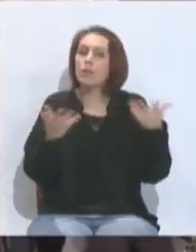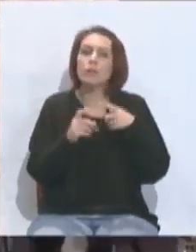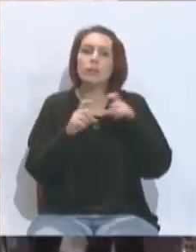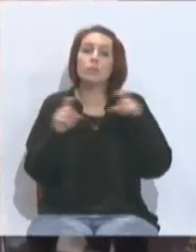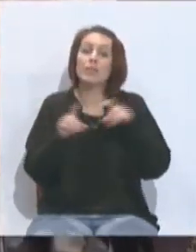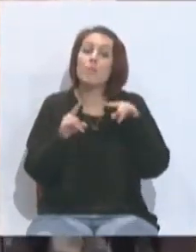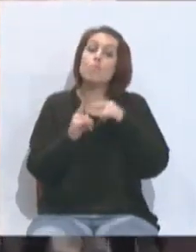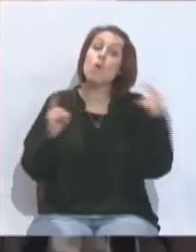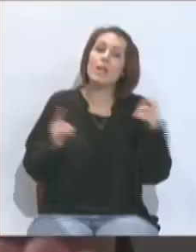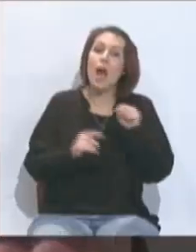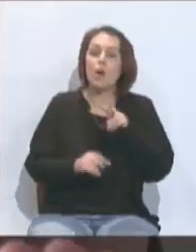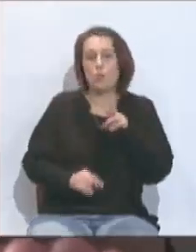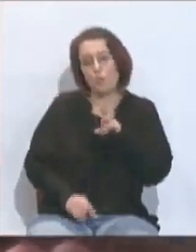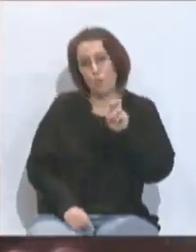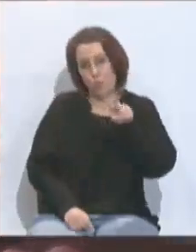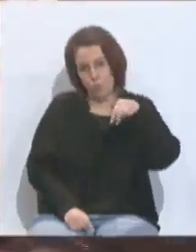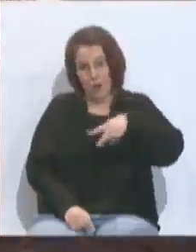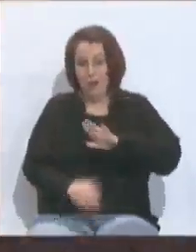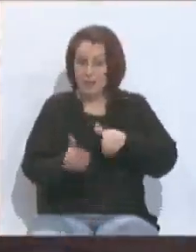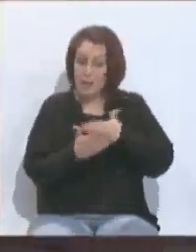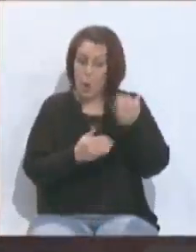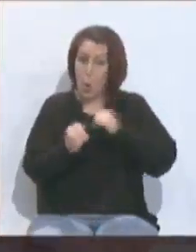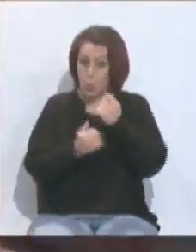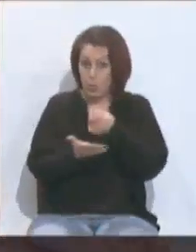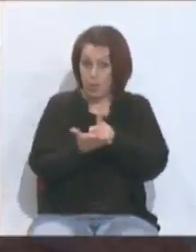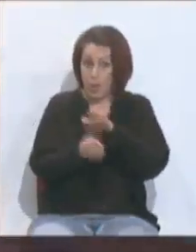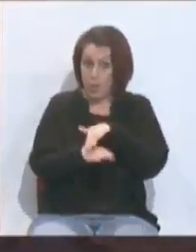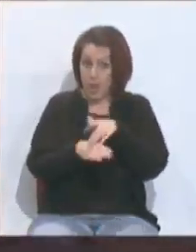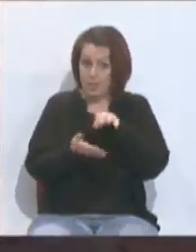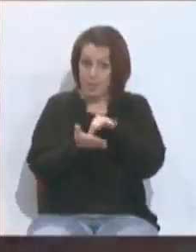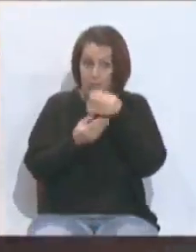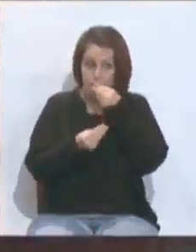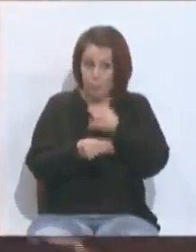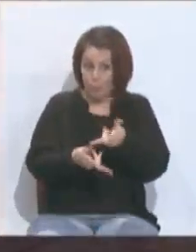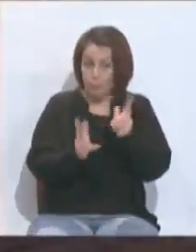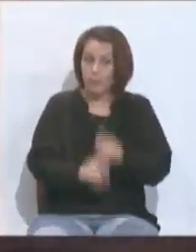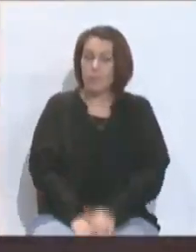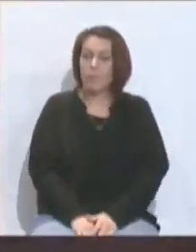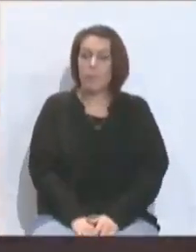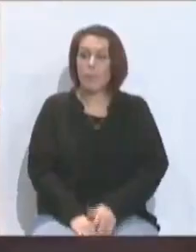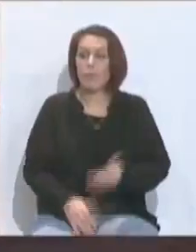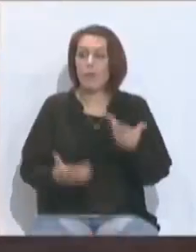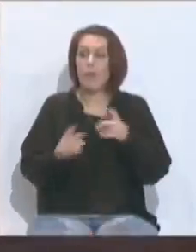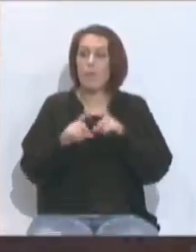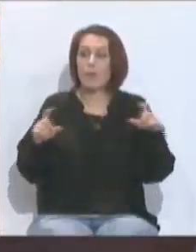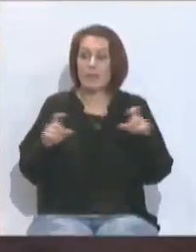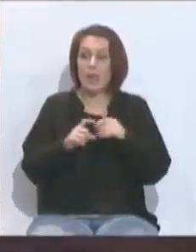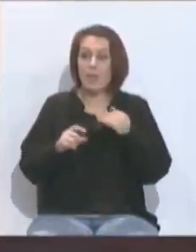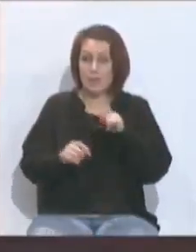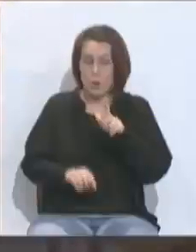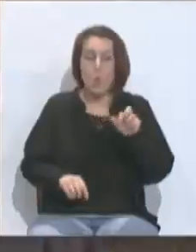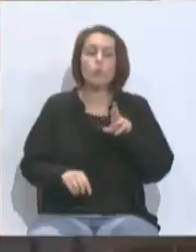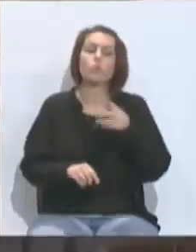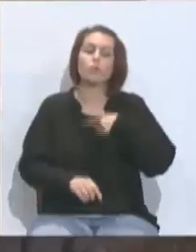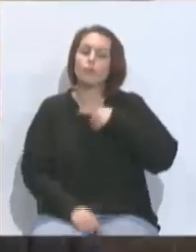empresa puente, Aurum, hasta que vuelva a convocar el concurso para adjudicar el servicio. Pues la empresa de Bilur, empezamos a